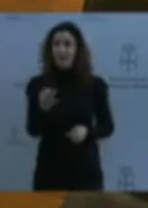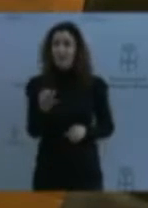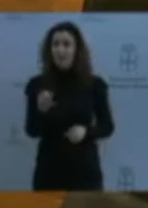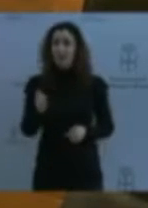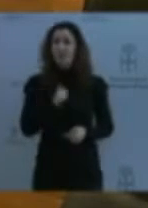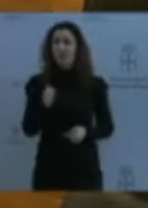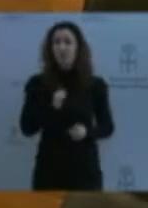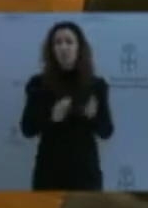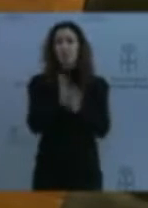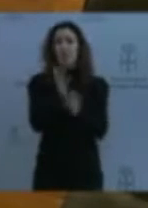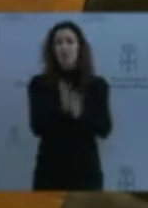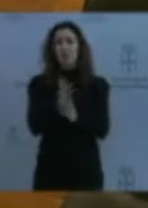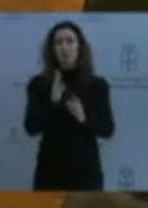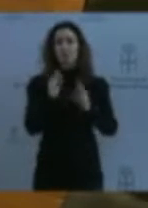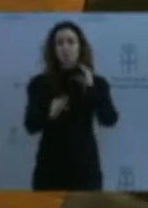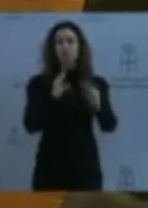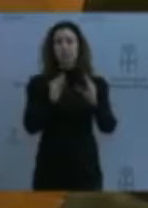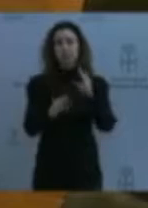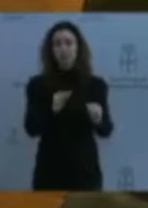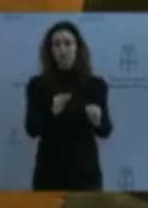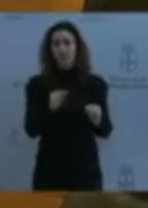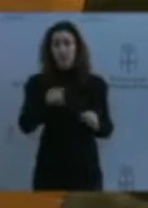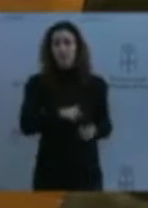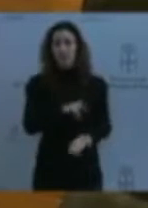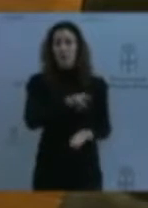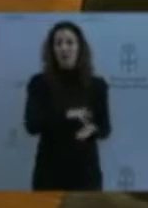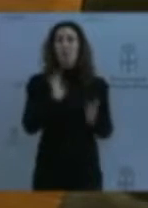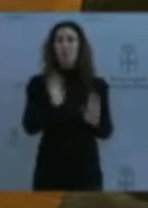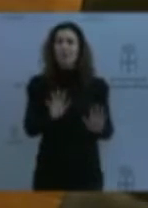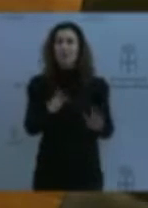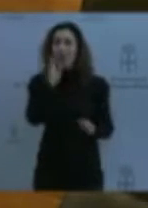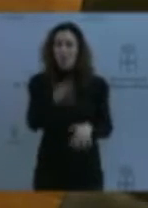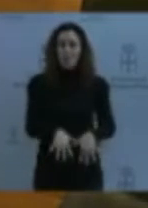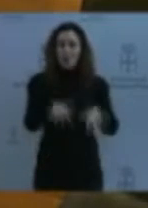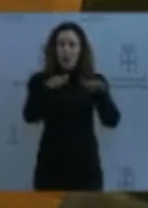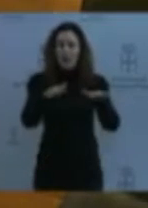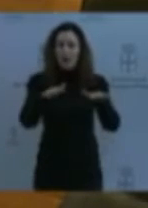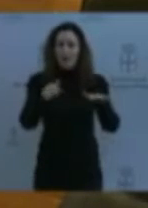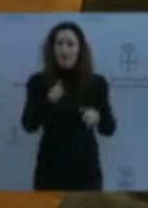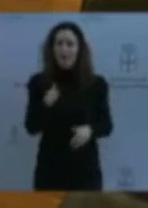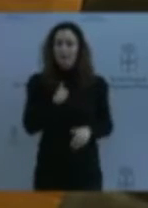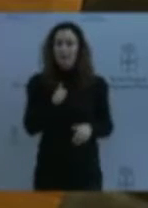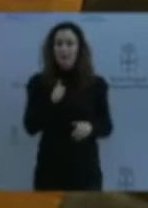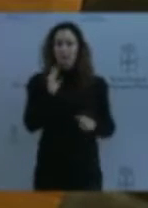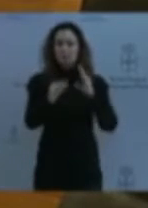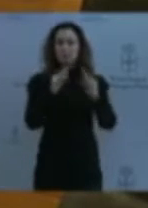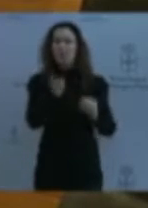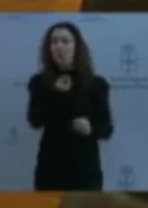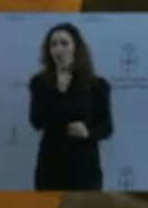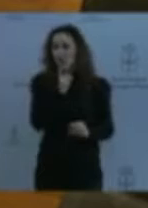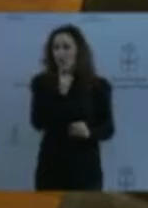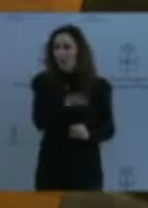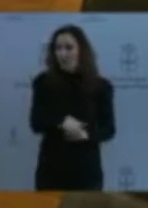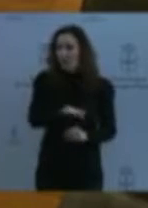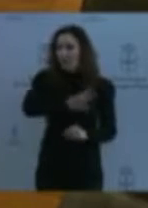de inundaciones han hecho en los concejos que habitualmente sufren esta situación? ¿Y cuántas veces han formado a